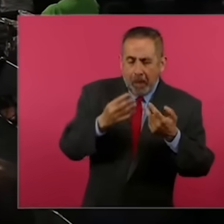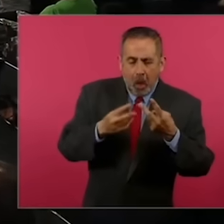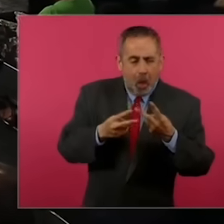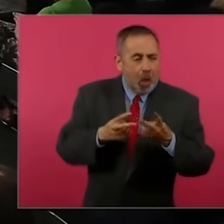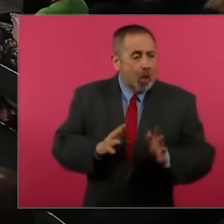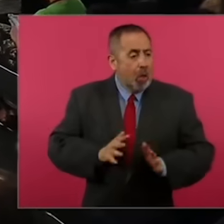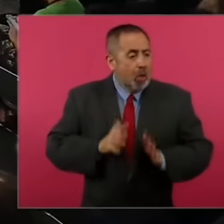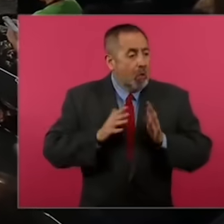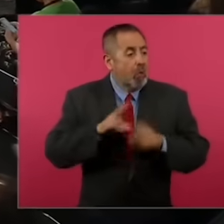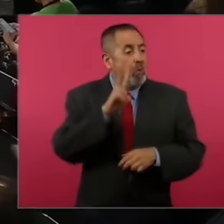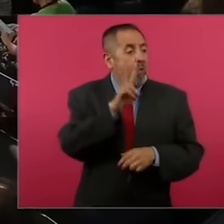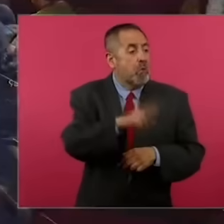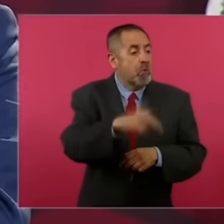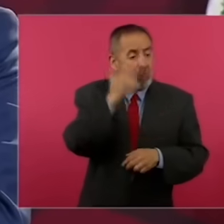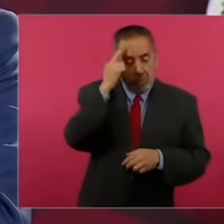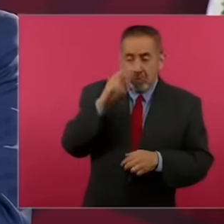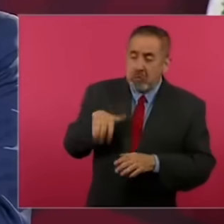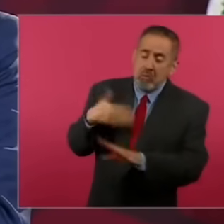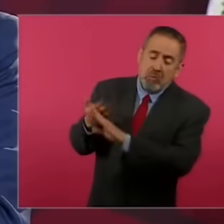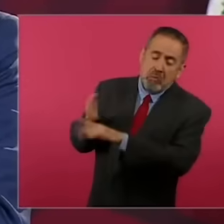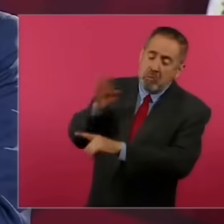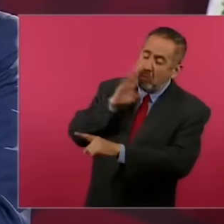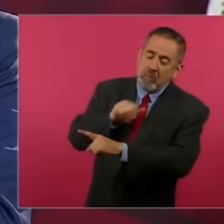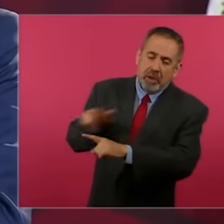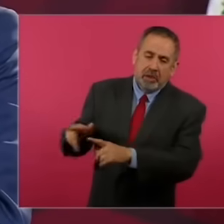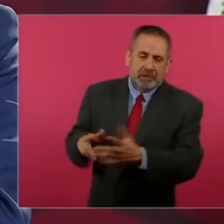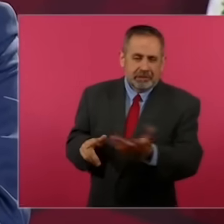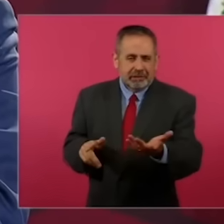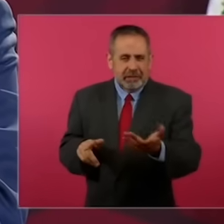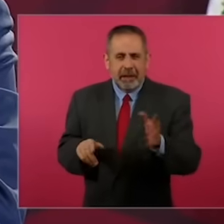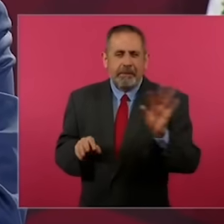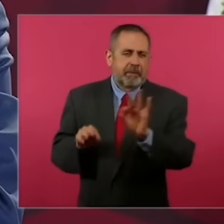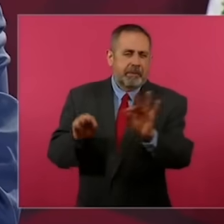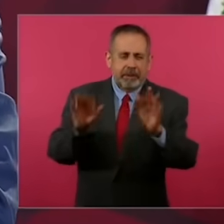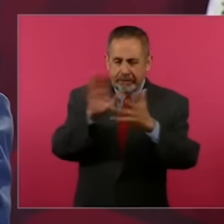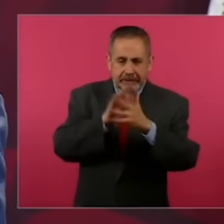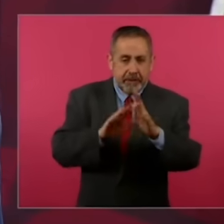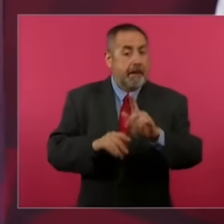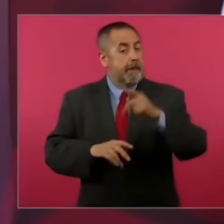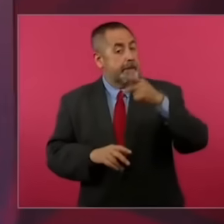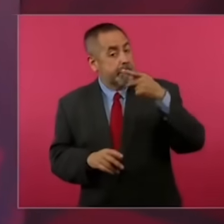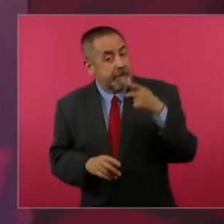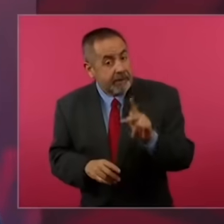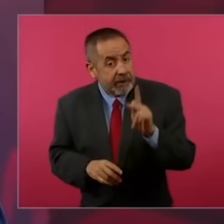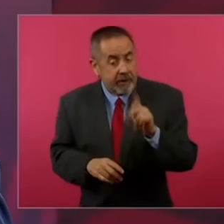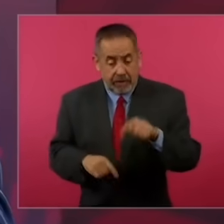influyen, aturde. Sin embargo, aquí también